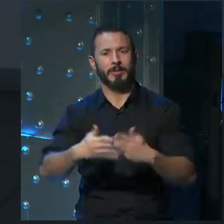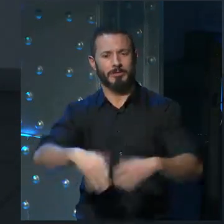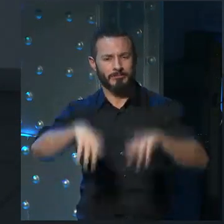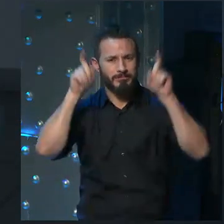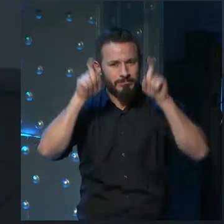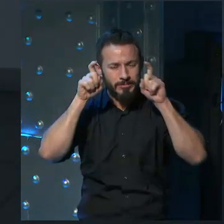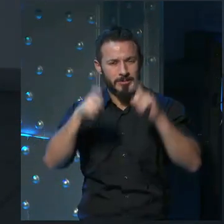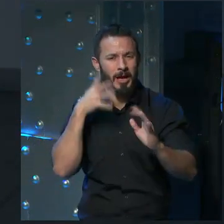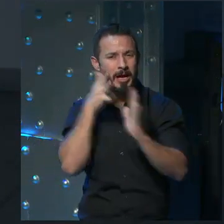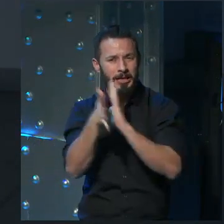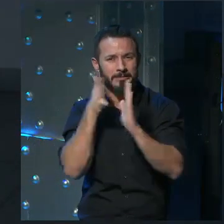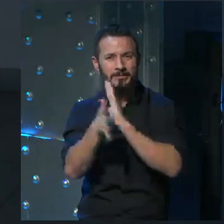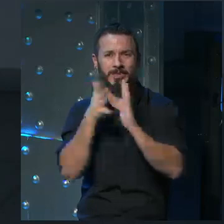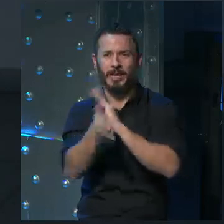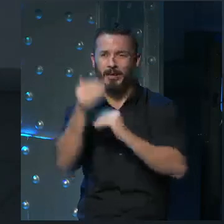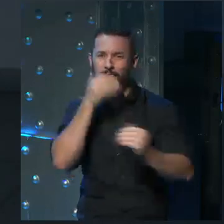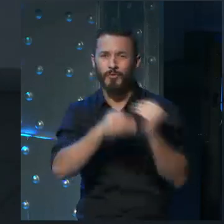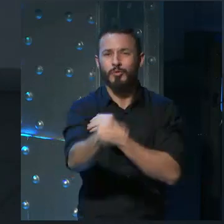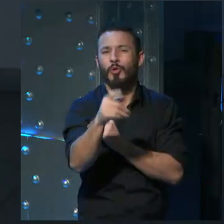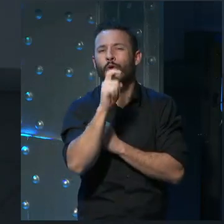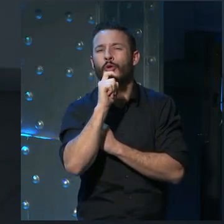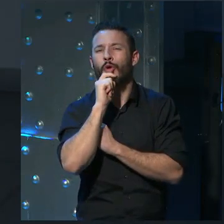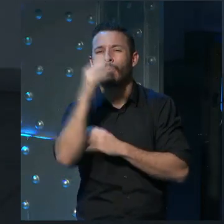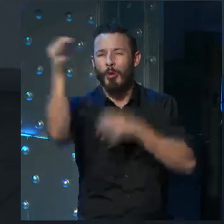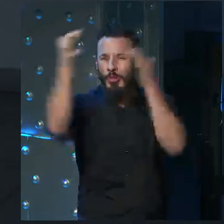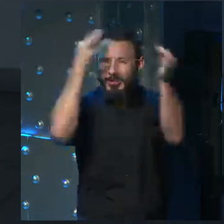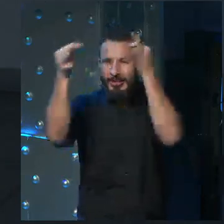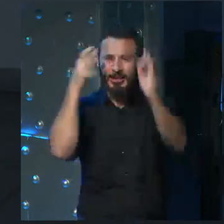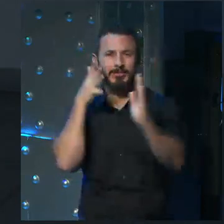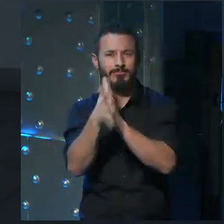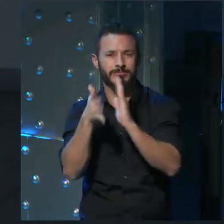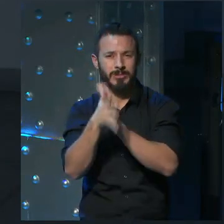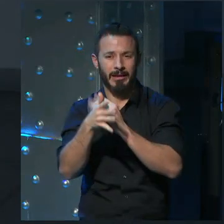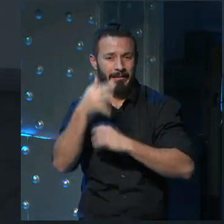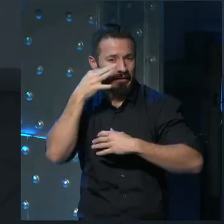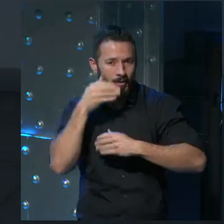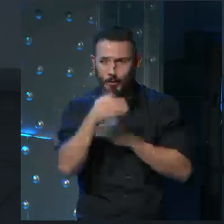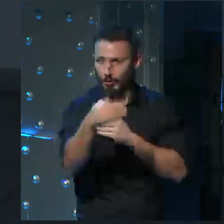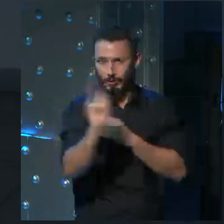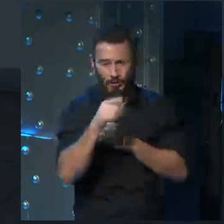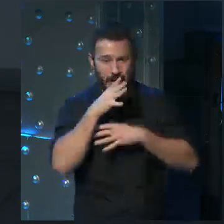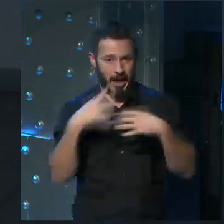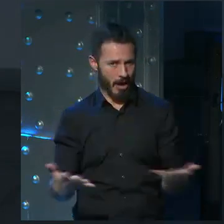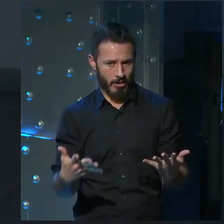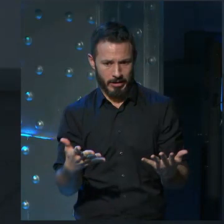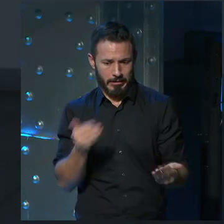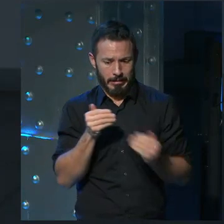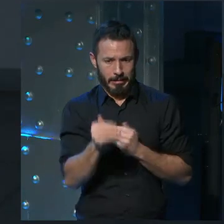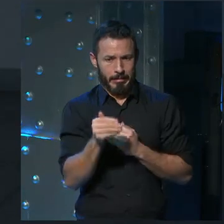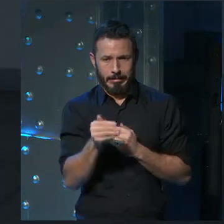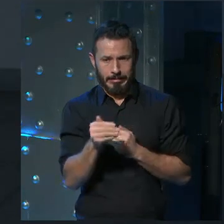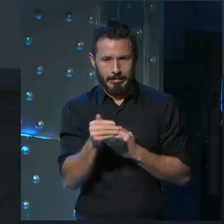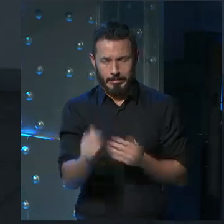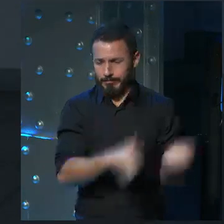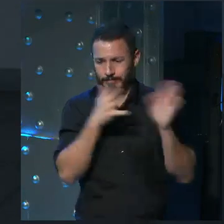las incógnitas de ese futuro del que hablaba, que realmente es más presente que futuro y que va a dejar de serlo en